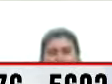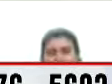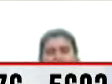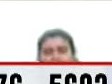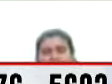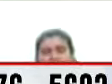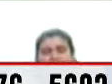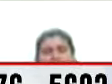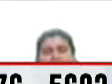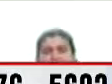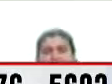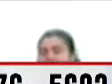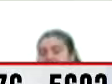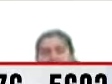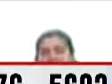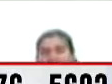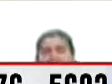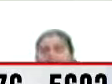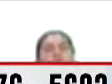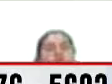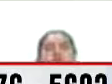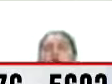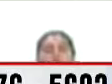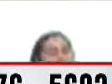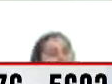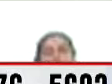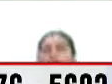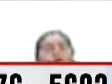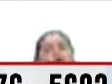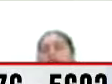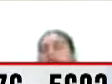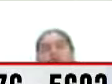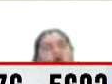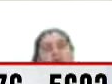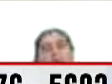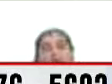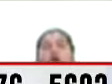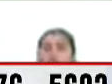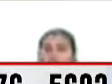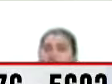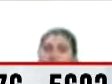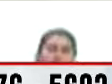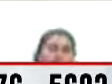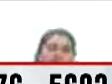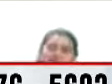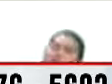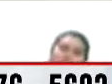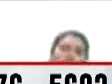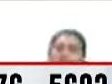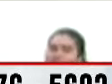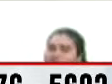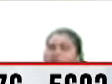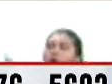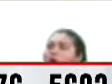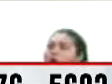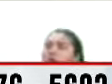¿Sí? Creo que hay muchas cosas por corregir y cambiar de esta ley y precisamente por eso presentamos un dictamen alternativo. A pesar de que los funcionarios decían